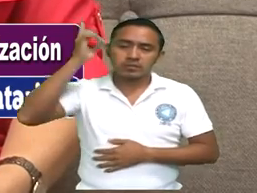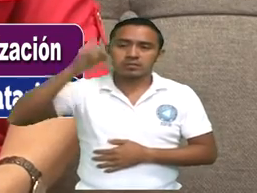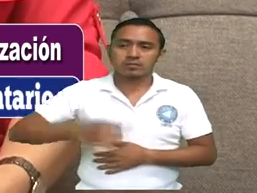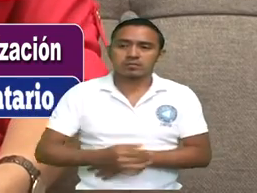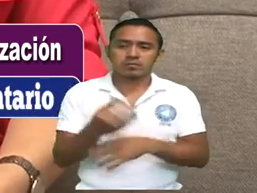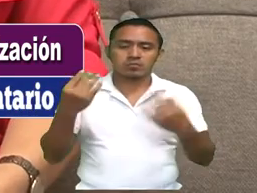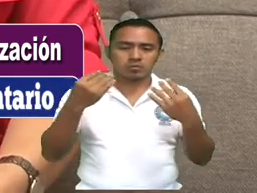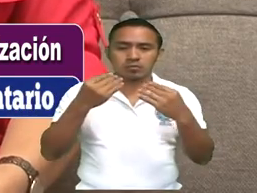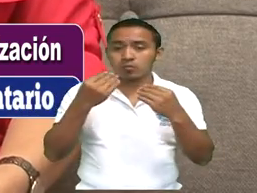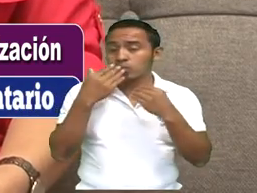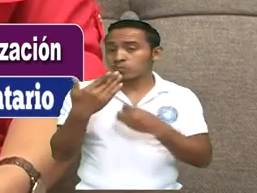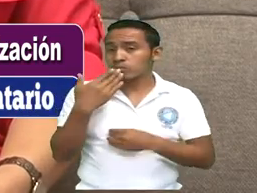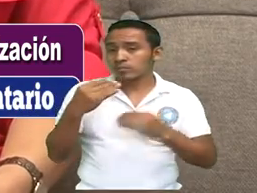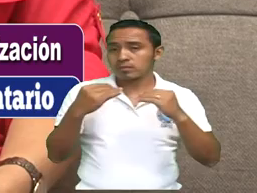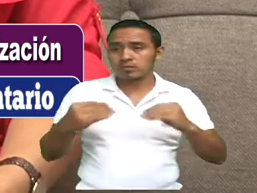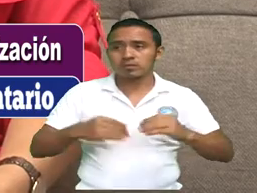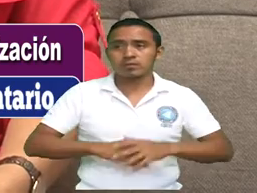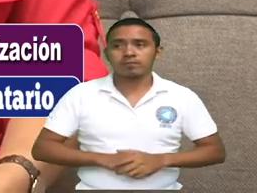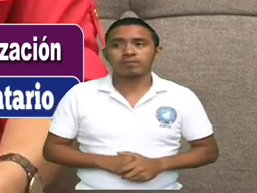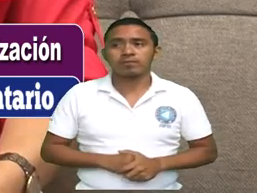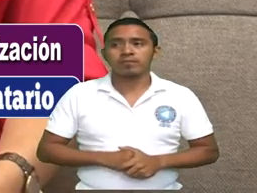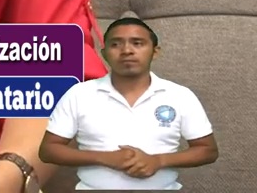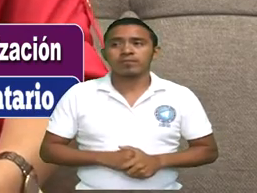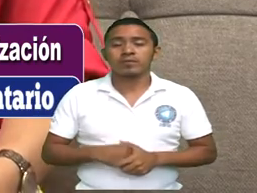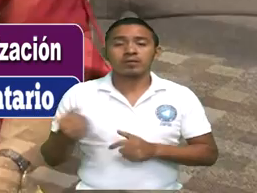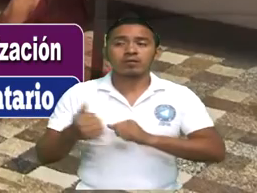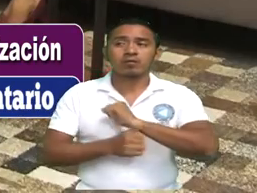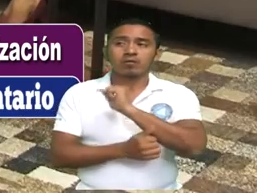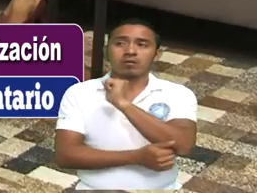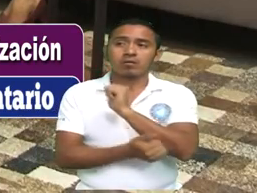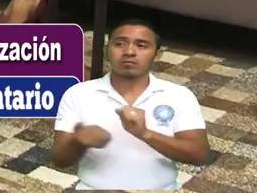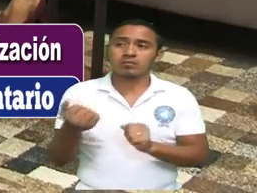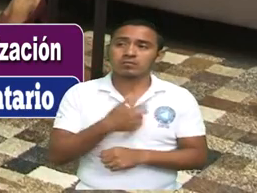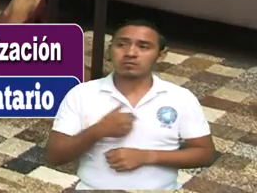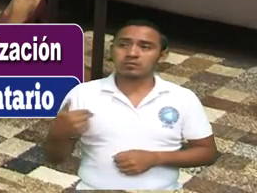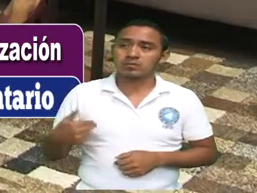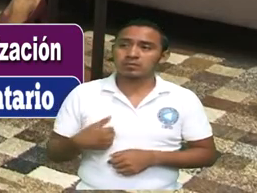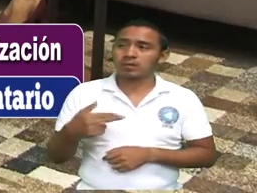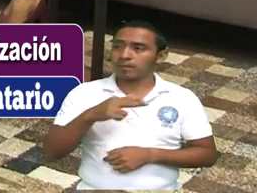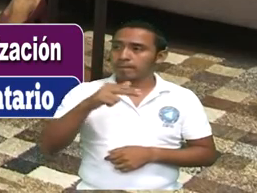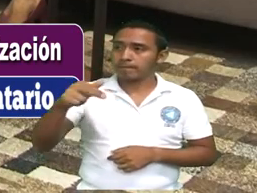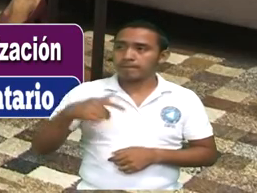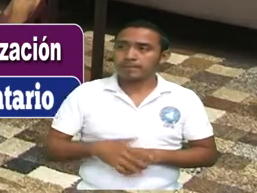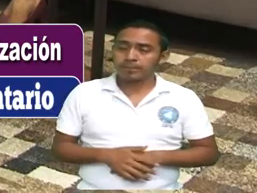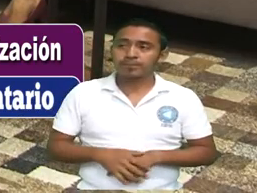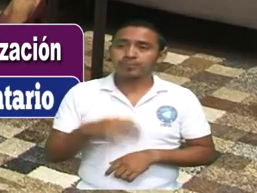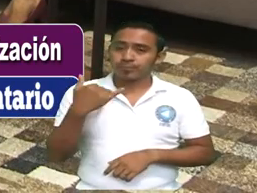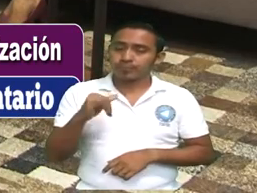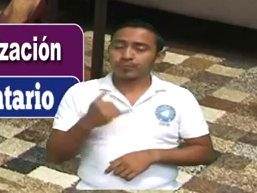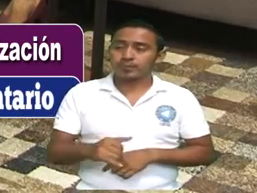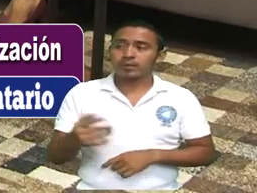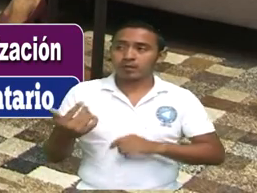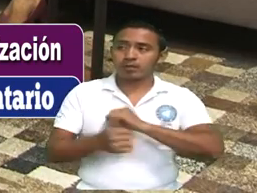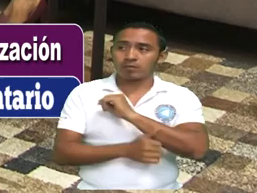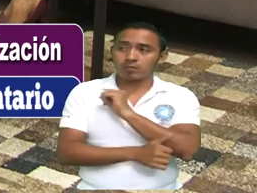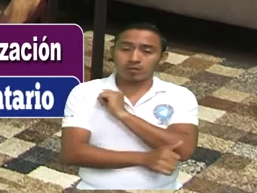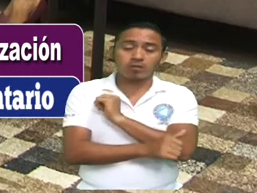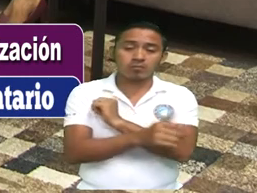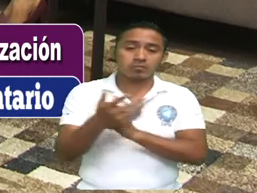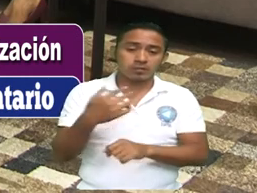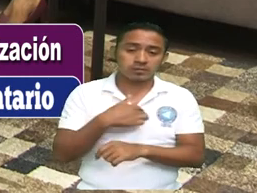con calidad. Y entre los estudiantes también se está haciendo esto, ¿no? Los estudiantes participan en